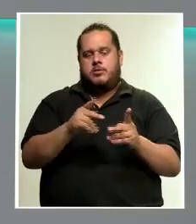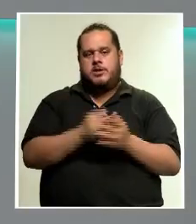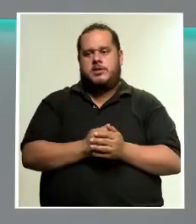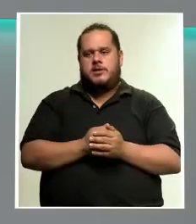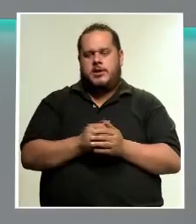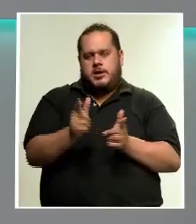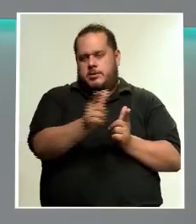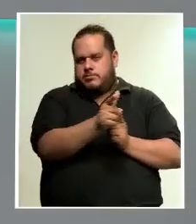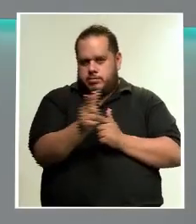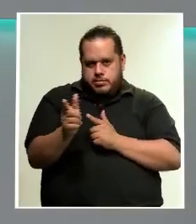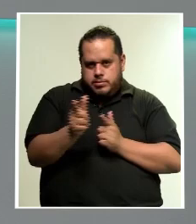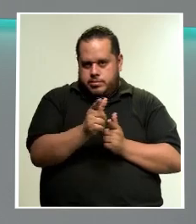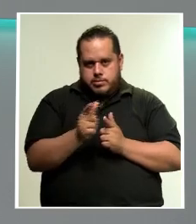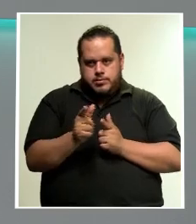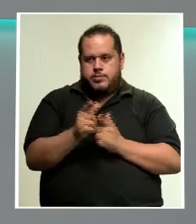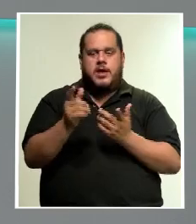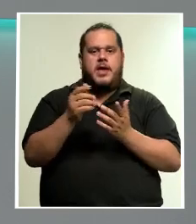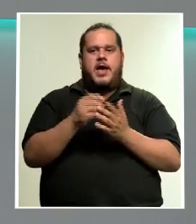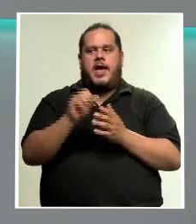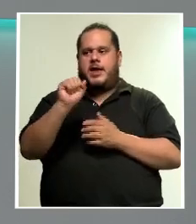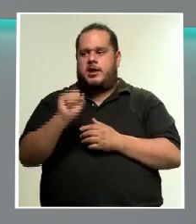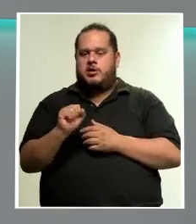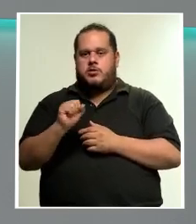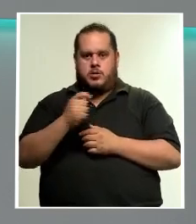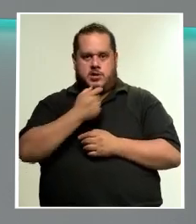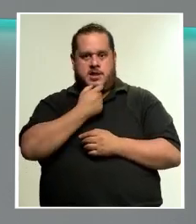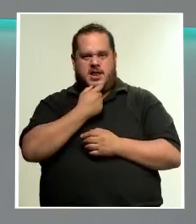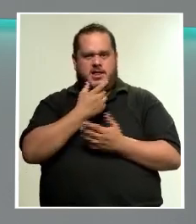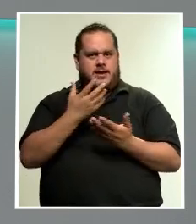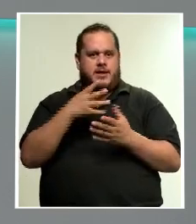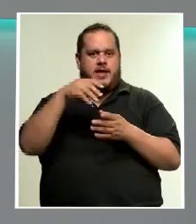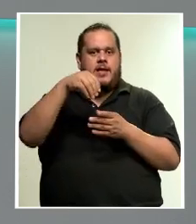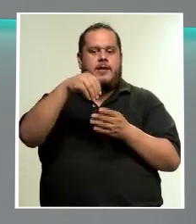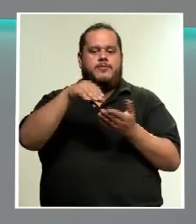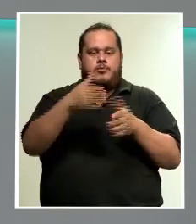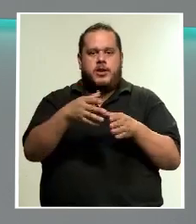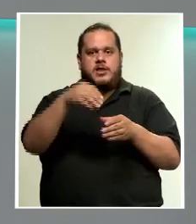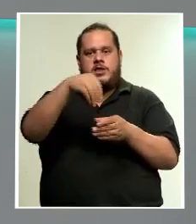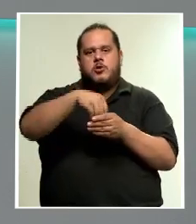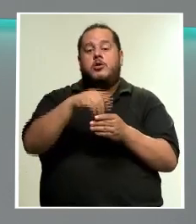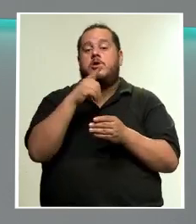sur de Reino Unido dejó 6 personas fallecidas, incluido el atacante.